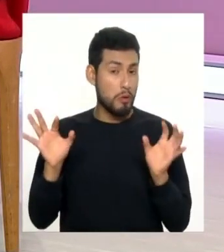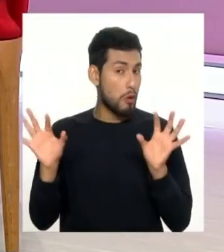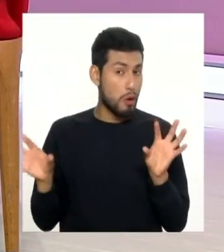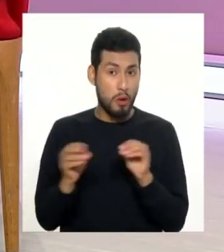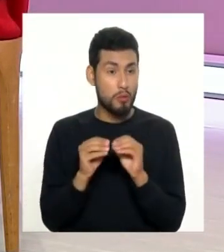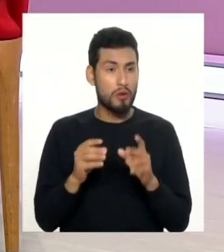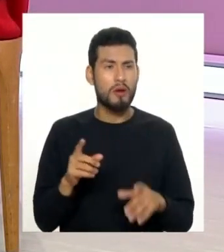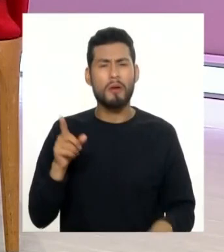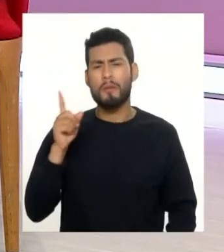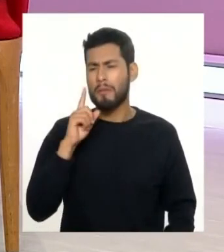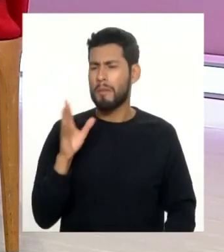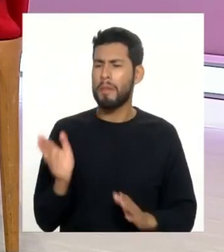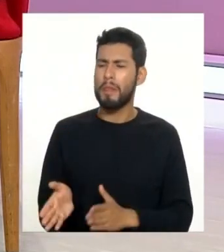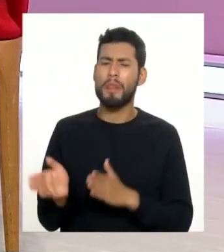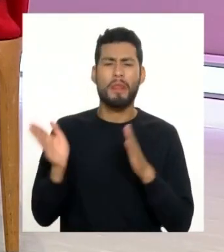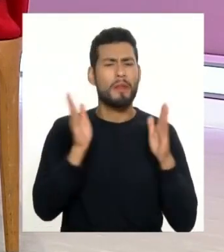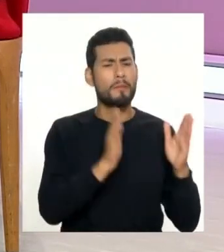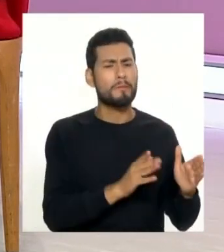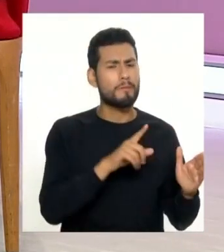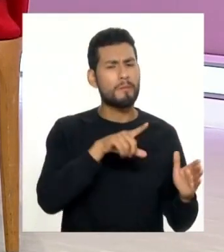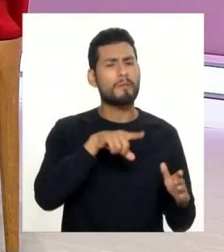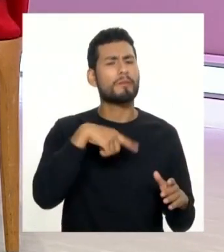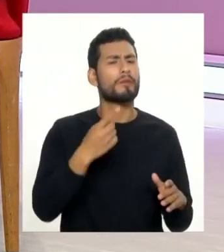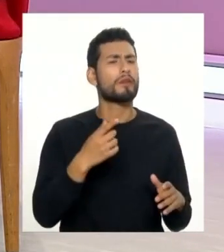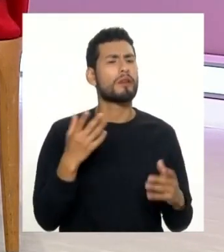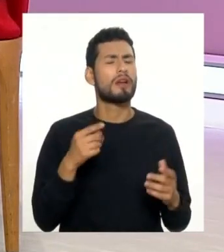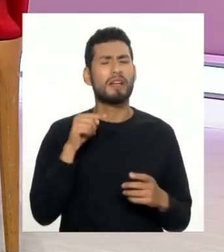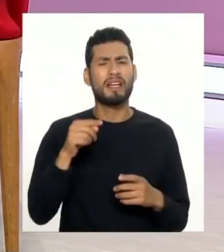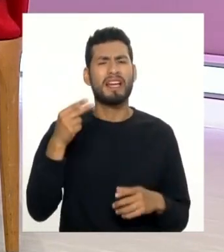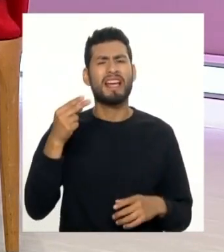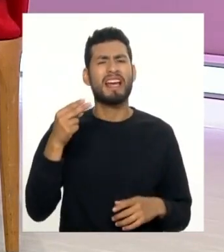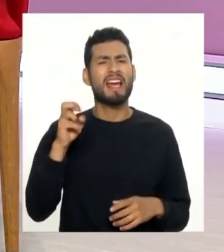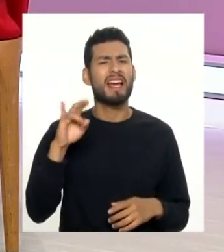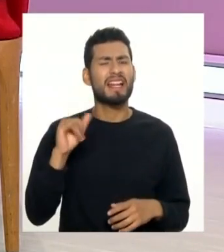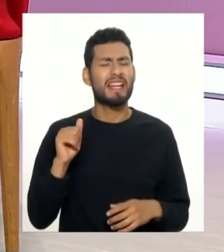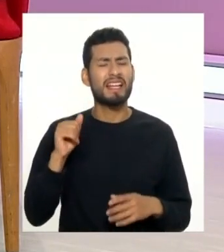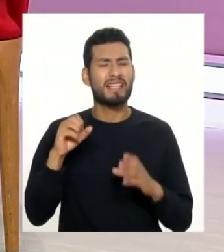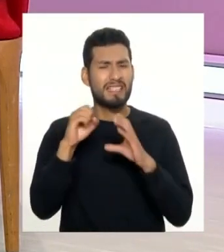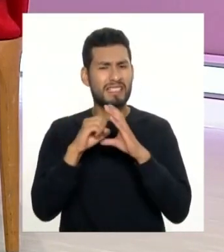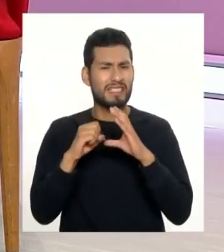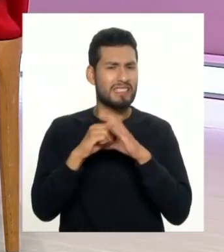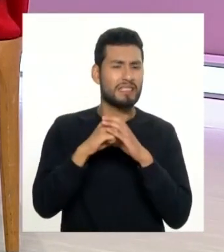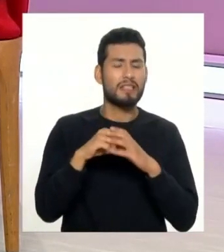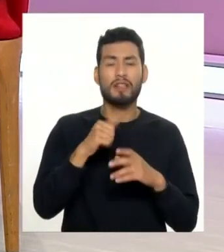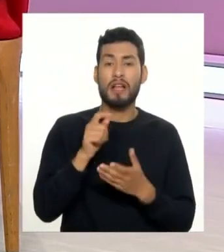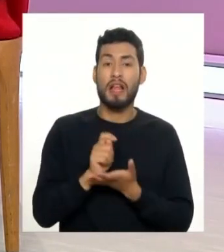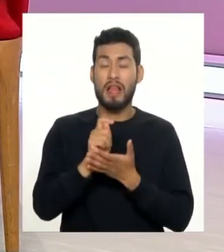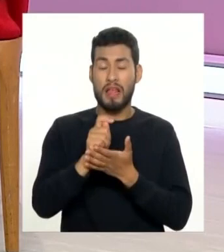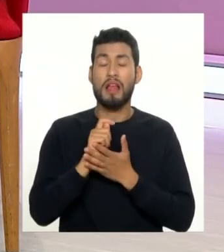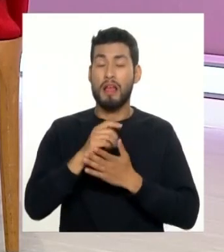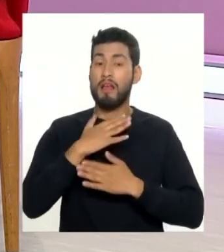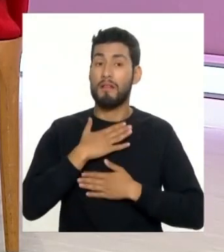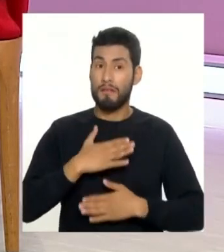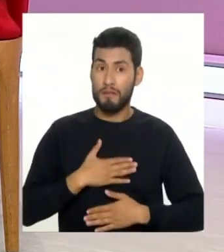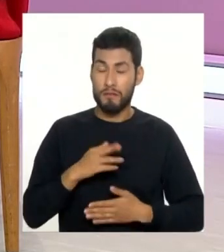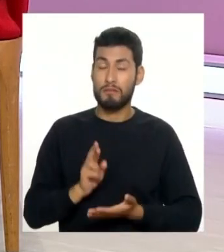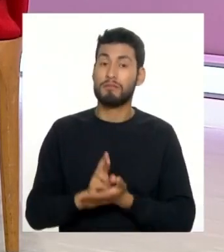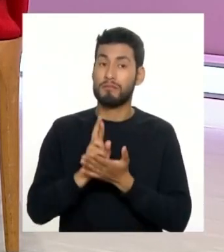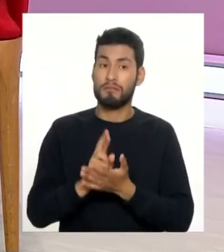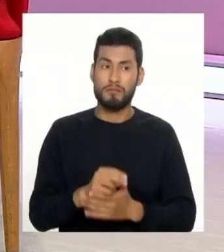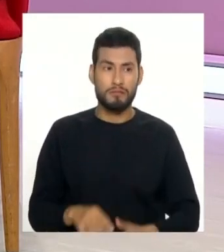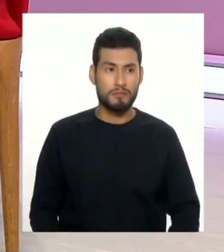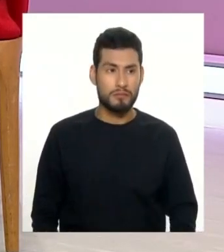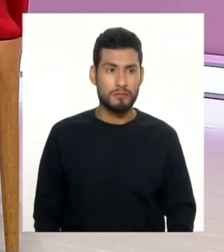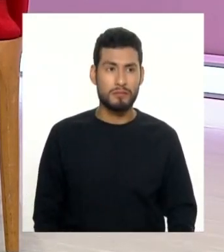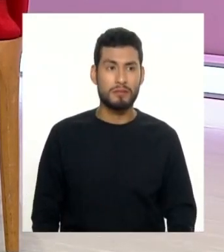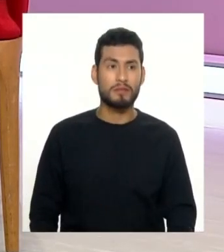de otra visión del manejo de la hernia discal y la lumbalgia está la terapia física y rehabilitación. Y por